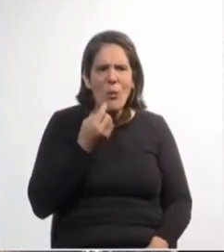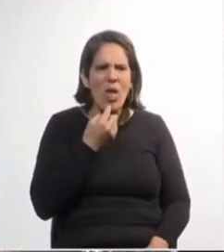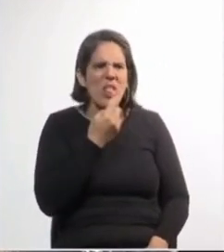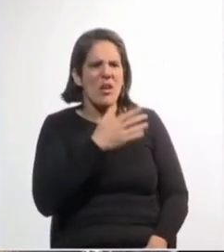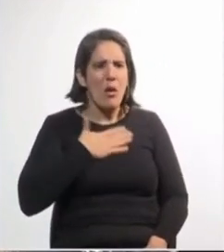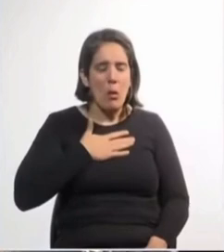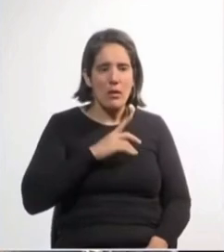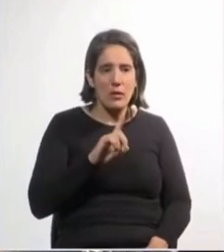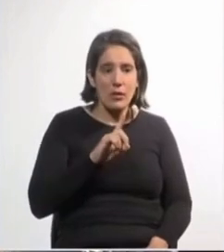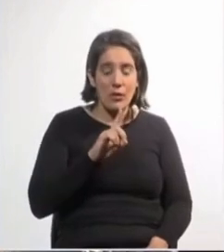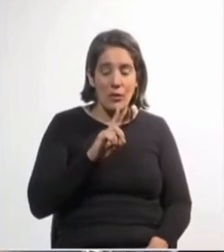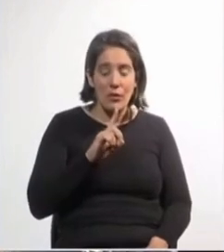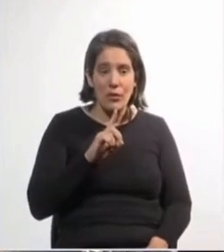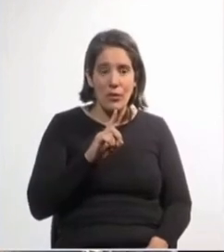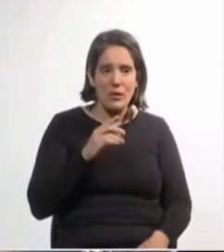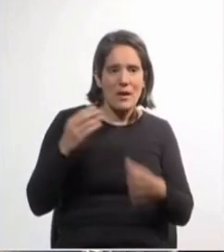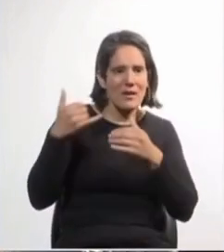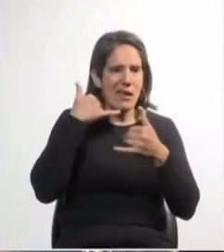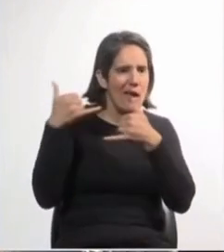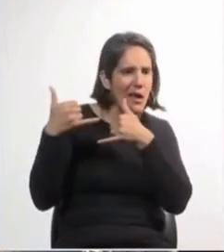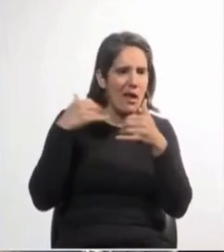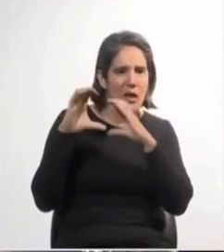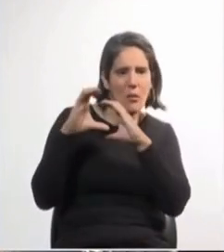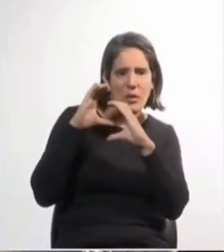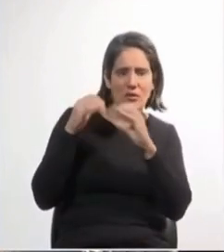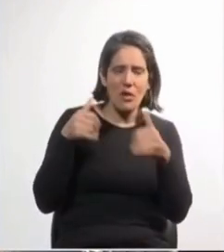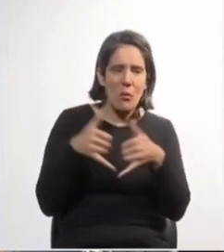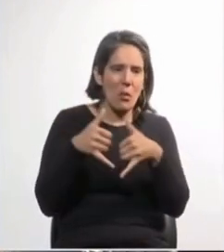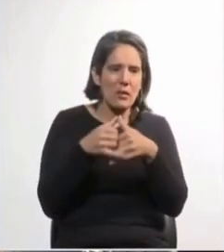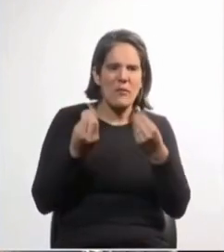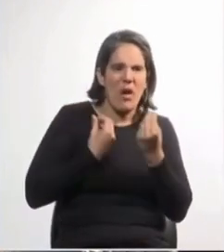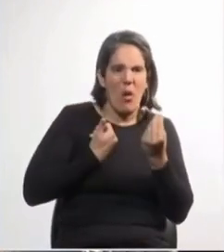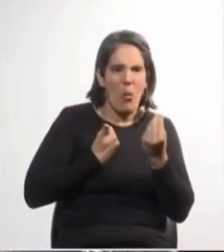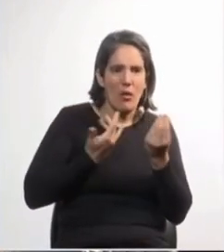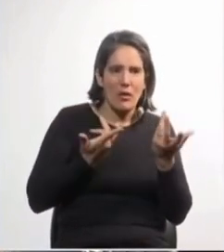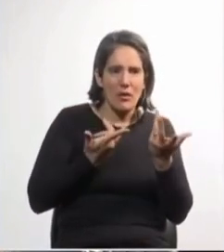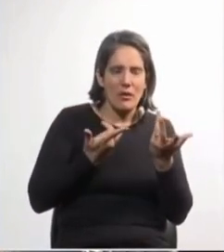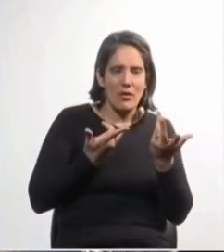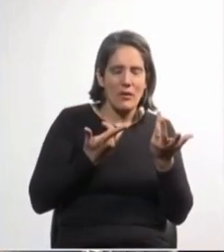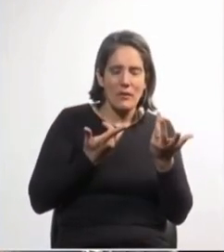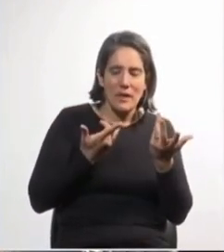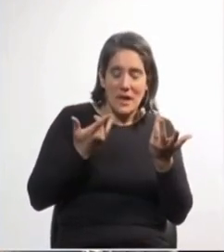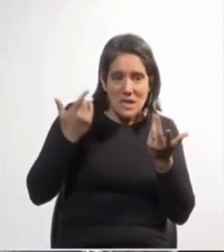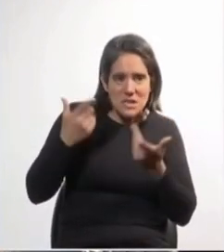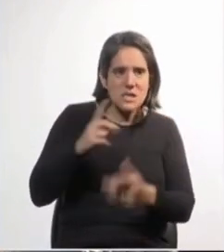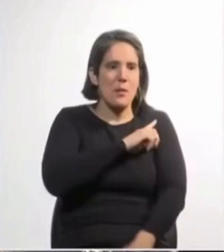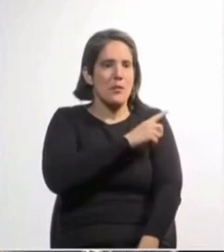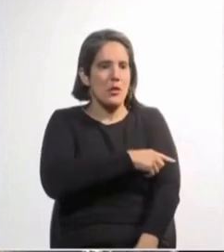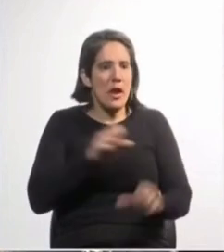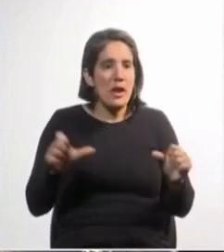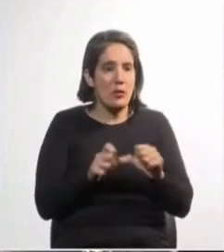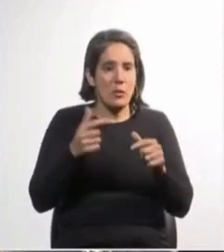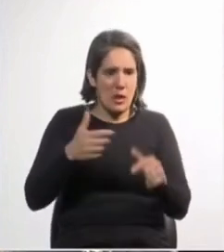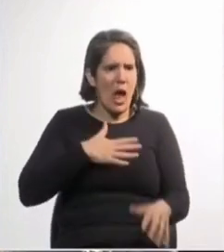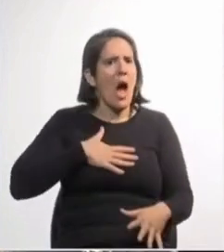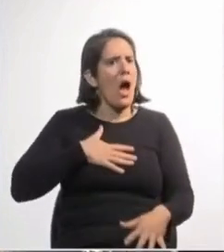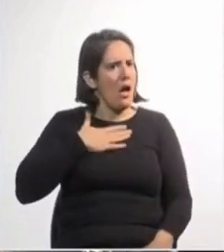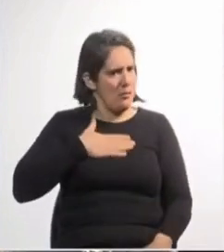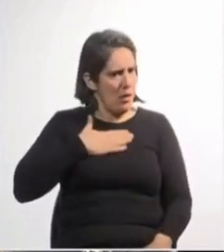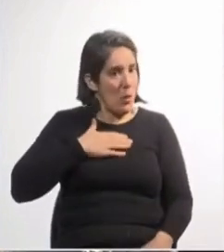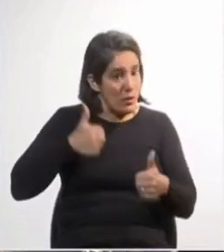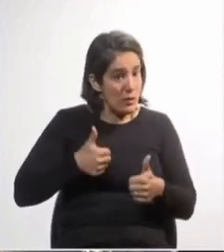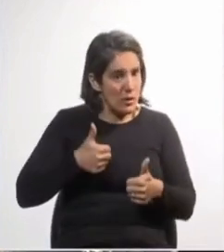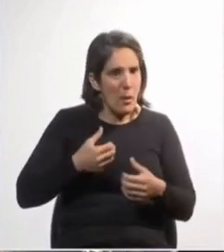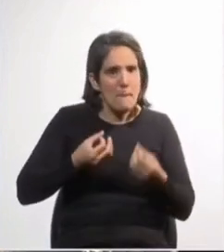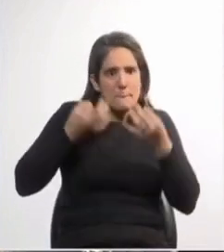¿La iniciativa se da por charlas informales, por WhatsApp? No. Si el Ejecutivo está de acuerdo con esto,